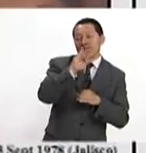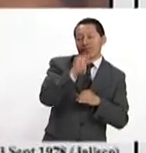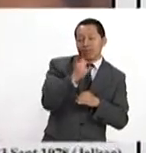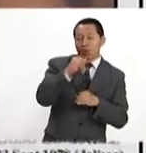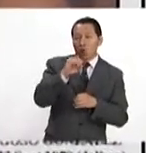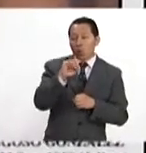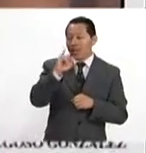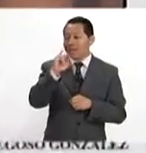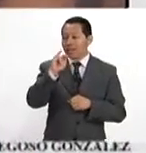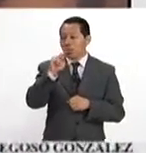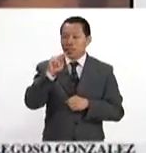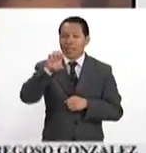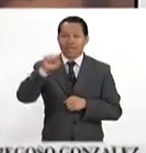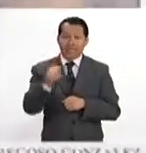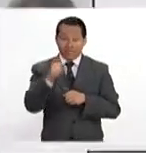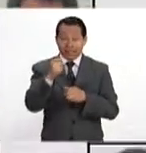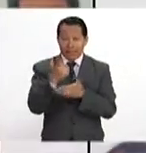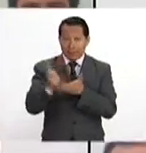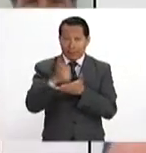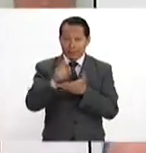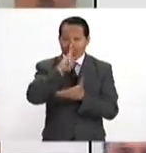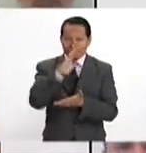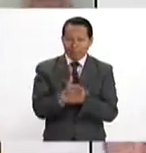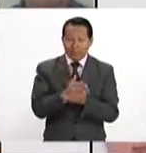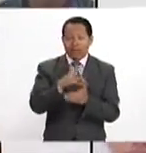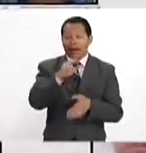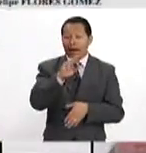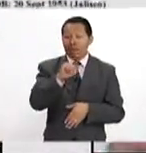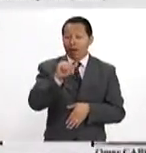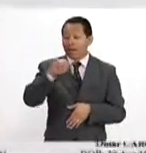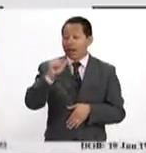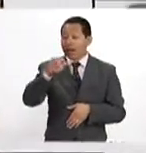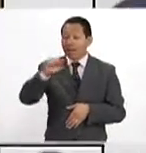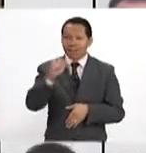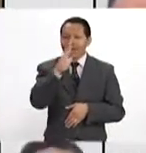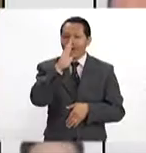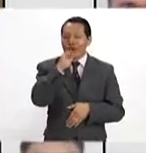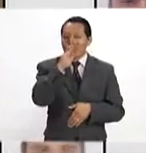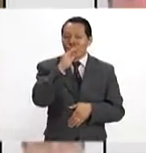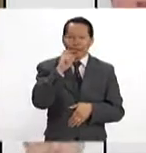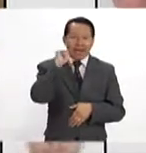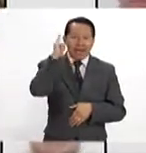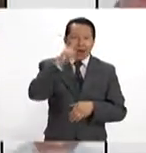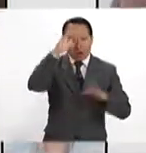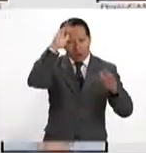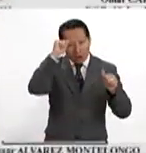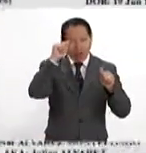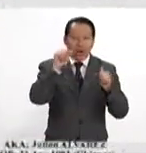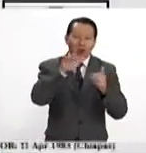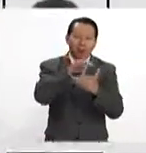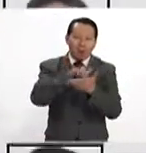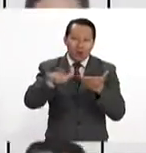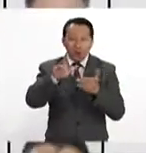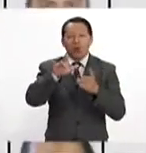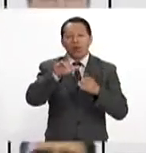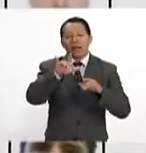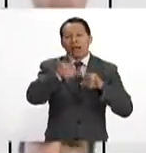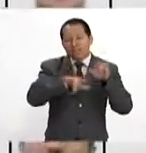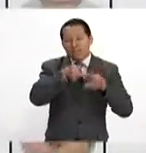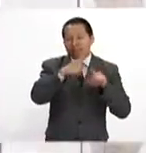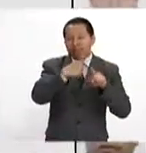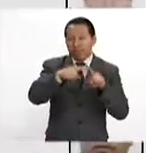y en el caso del futbolista de Rafael Márquez tampoco podrá realizar o recibir convenios o patrocinios con